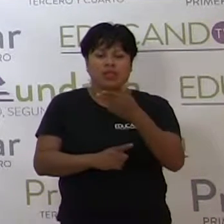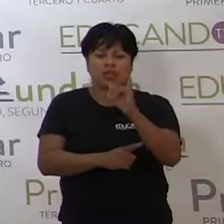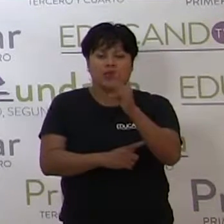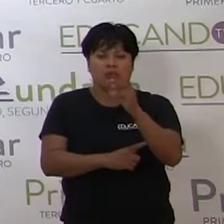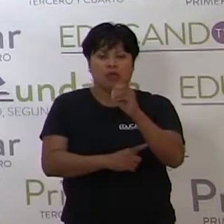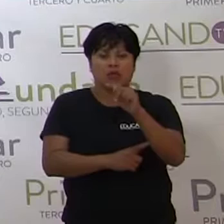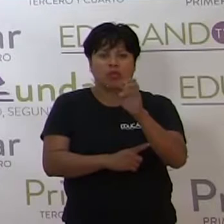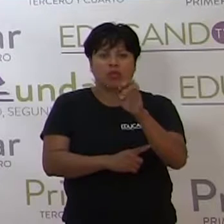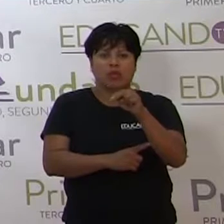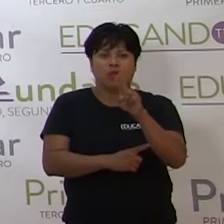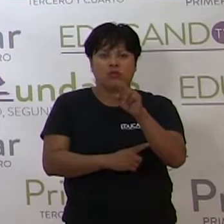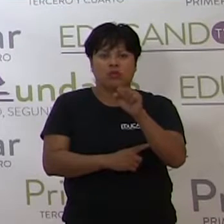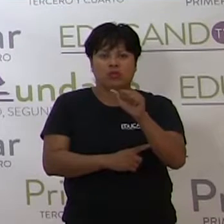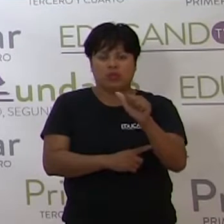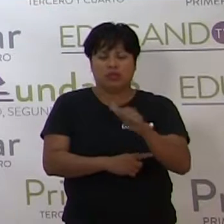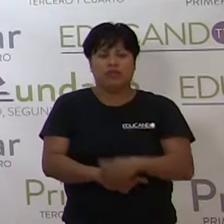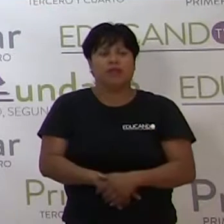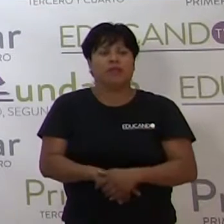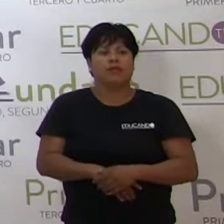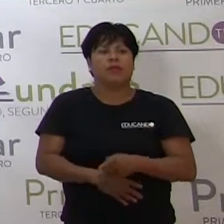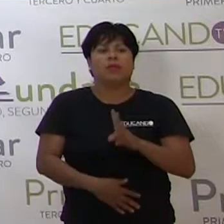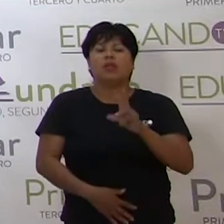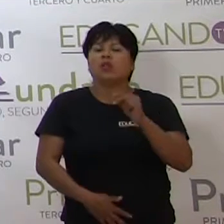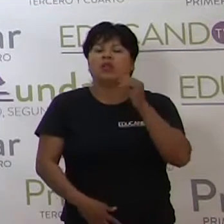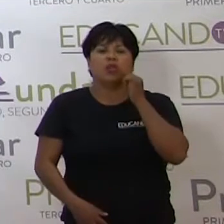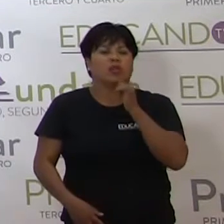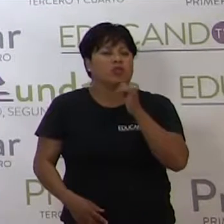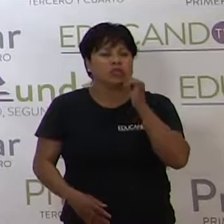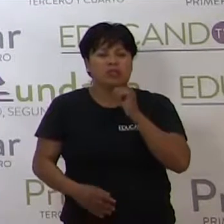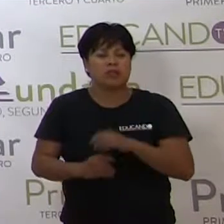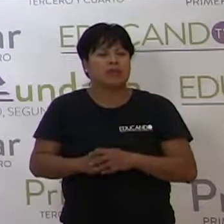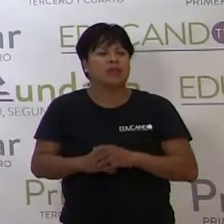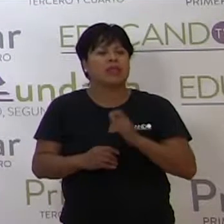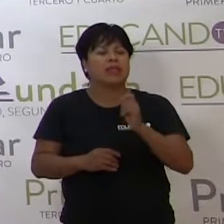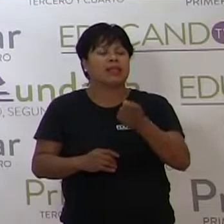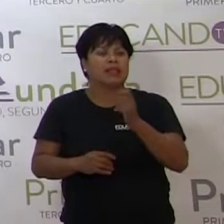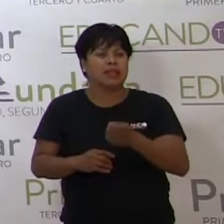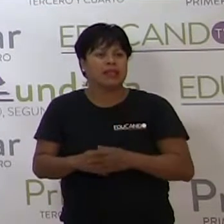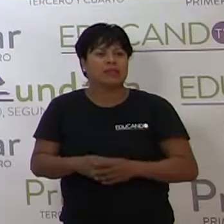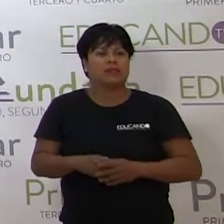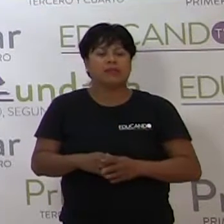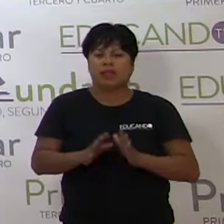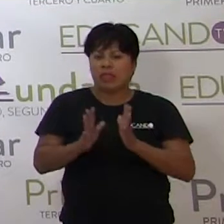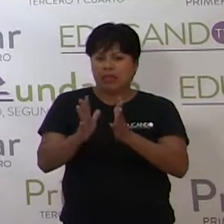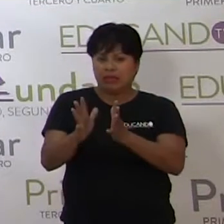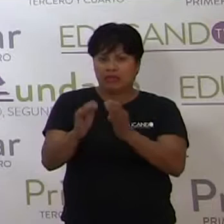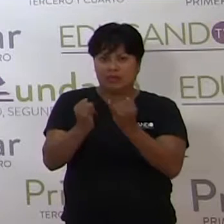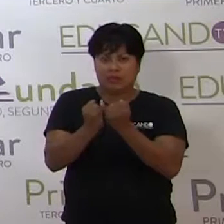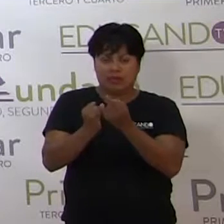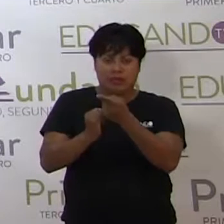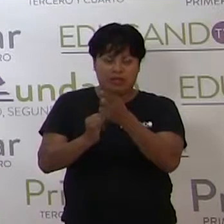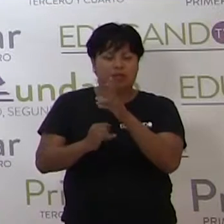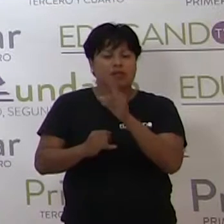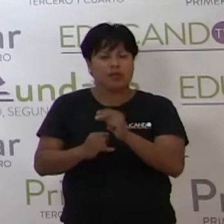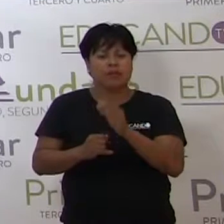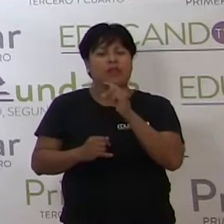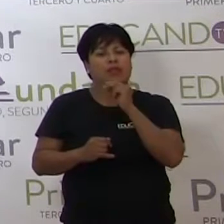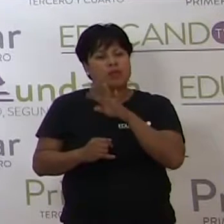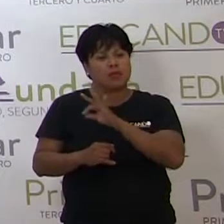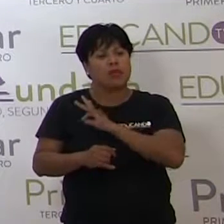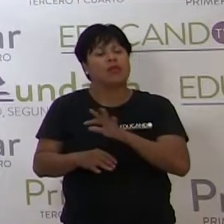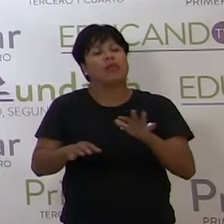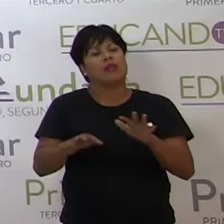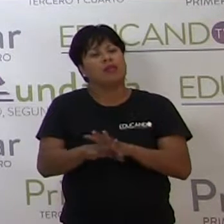hipotenusa. Pero no siempre va a ser así. También puede